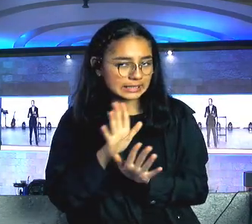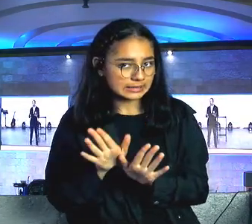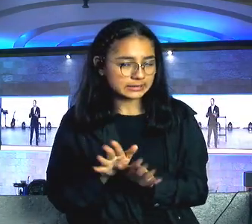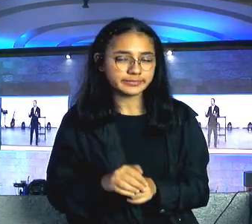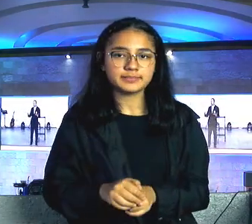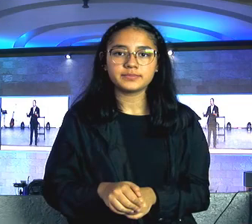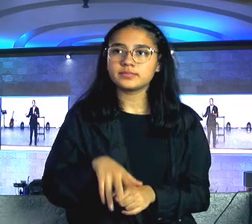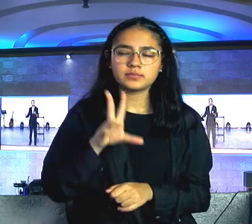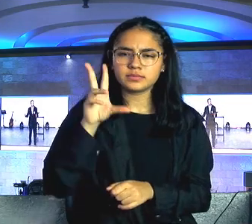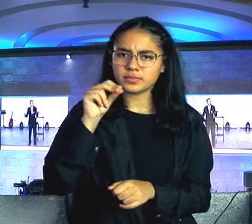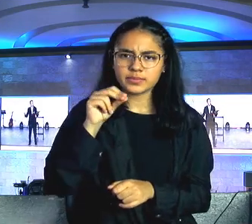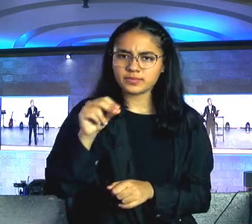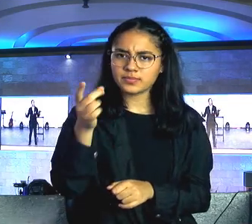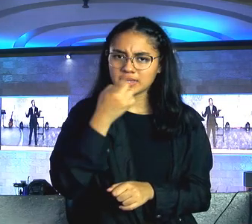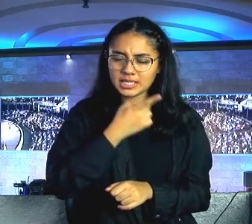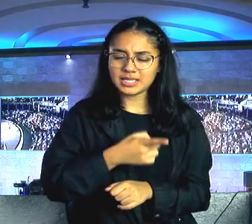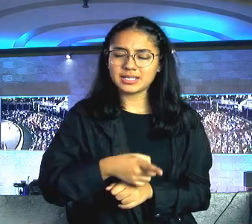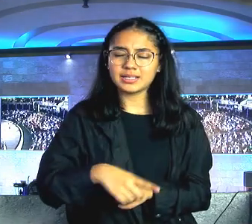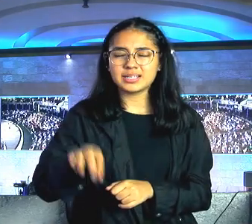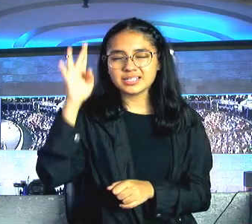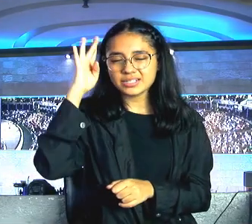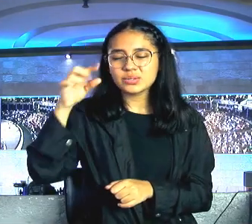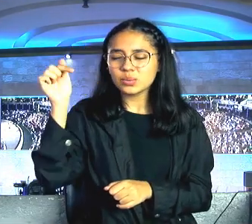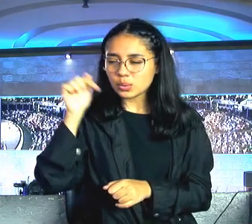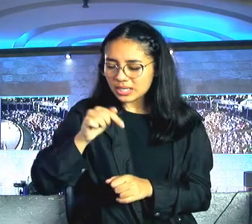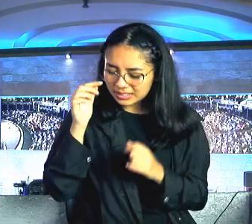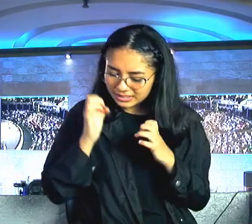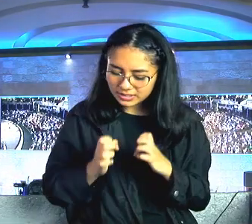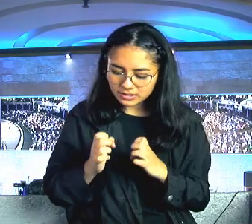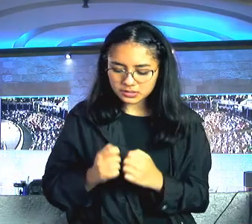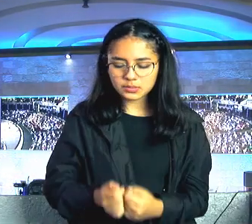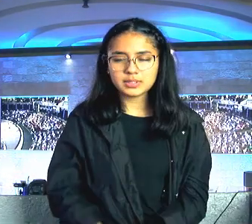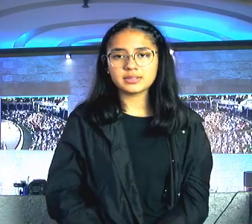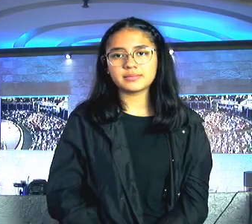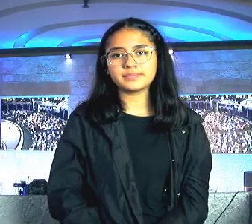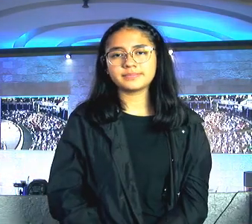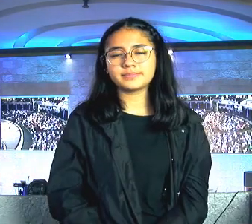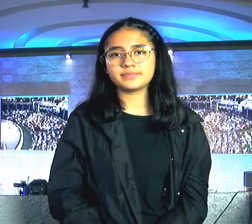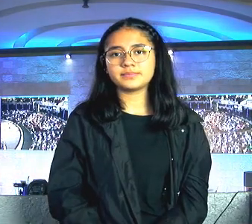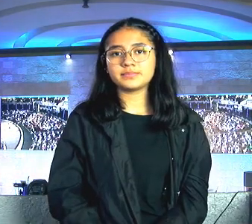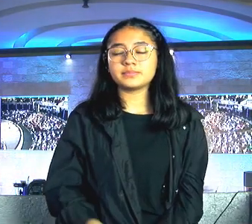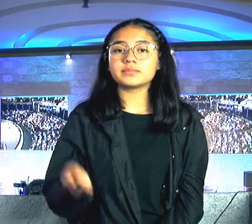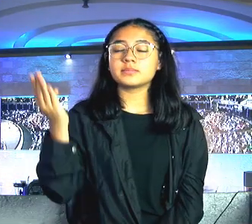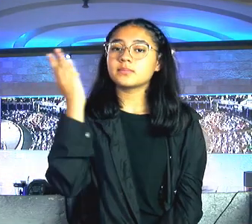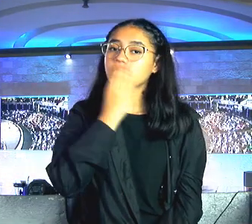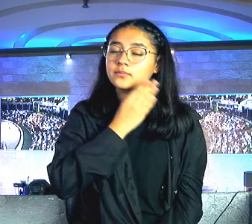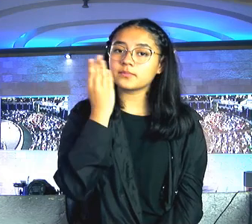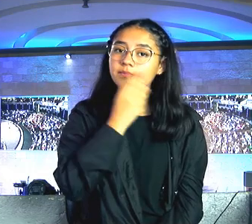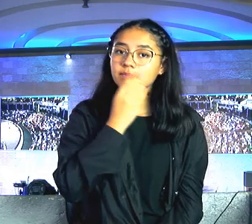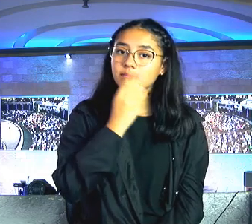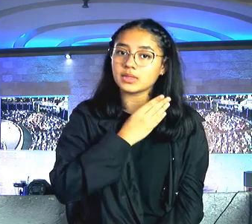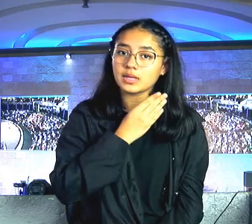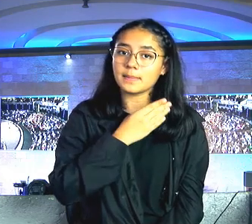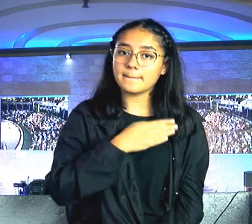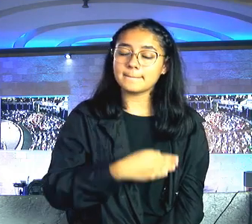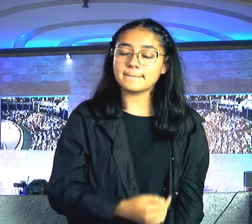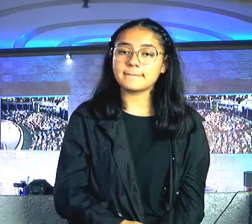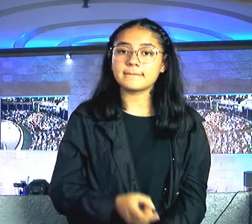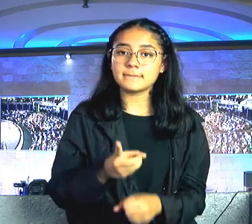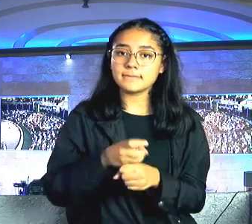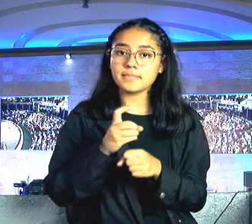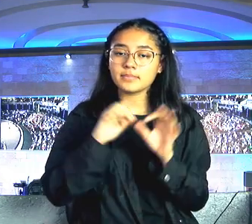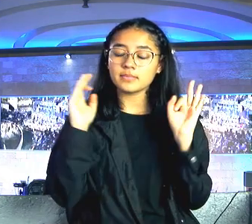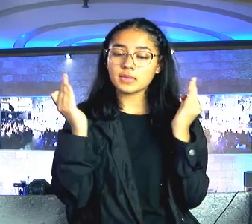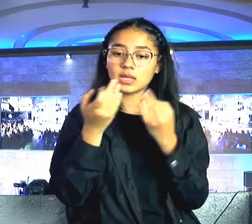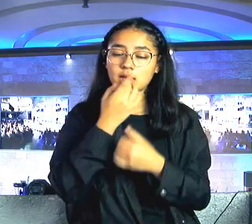ve ante Él y dile: Señor, aquí estoy. Así que la palabra es el primer método para que tú le digas: